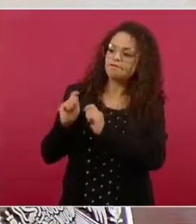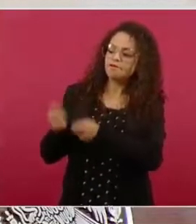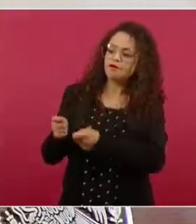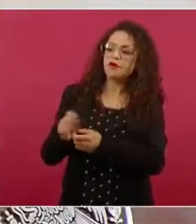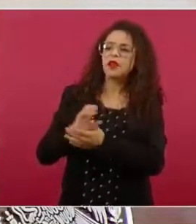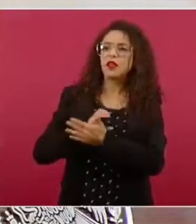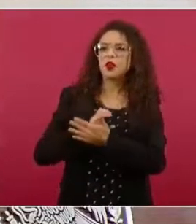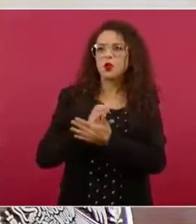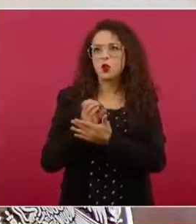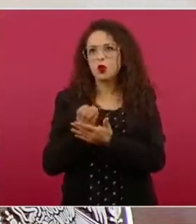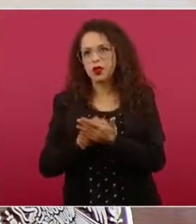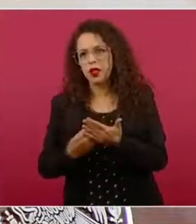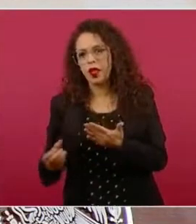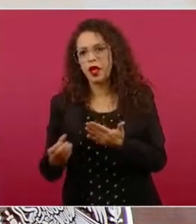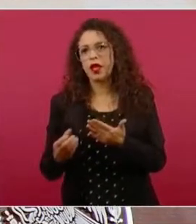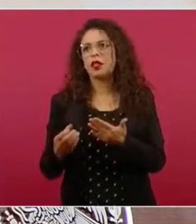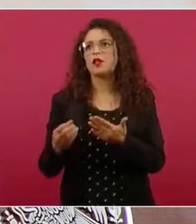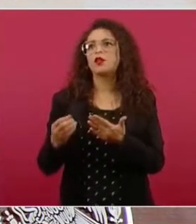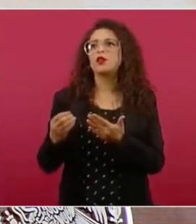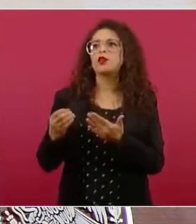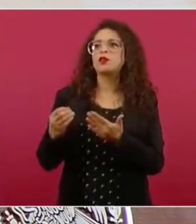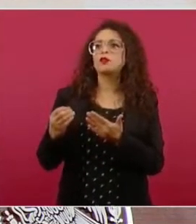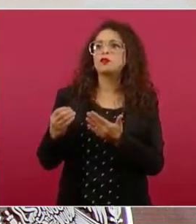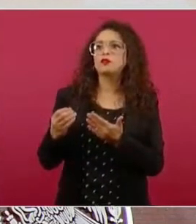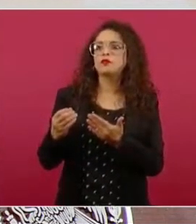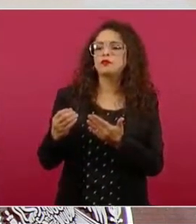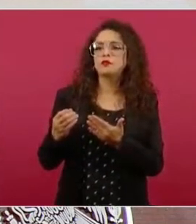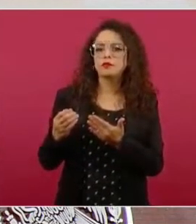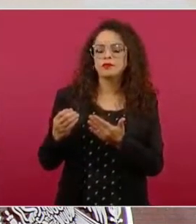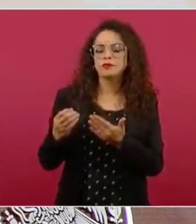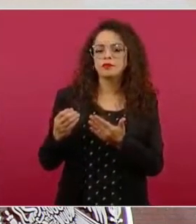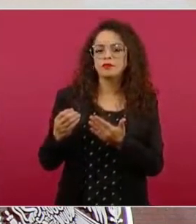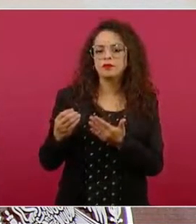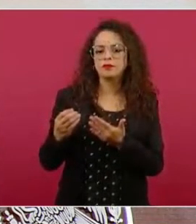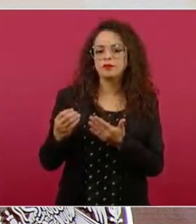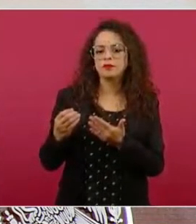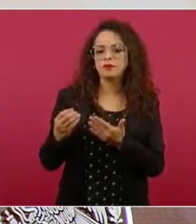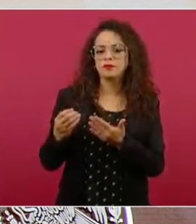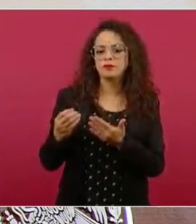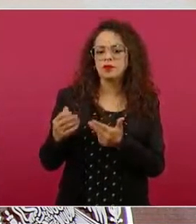eran los que le vendían al gobierno